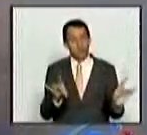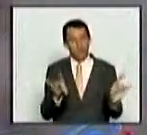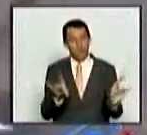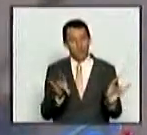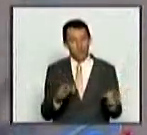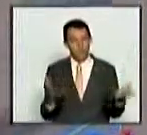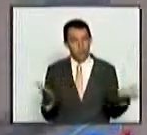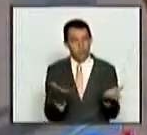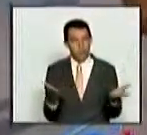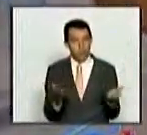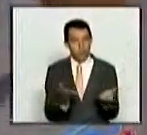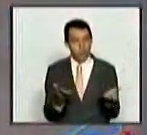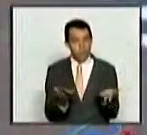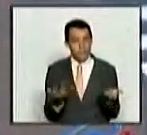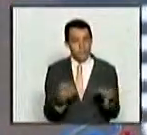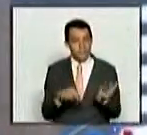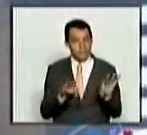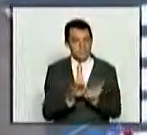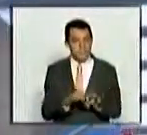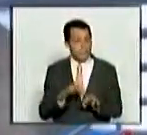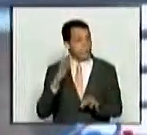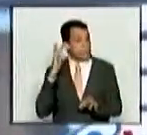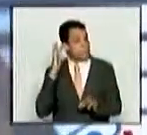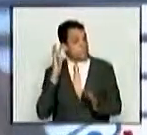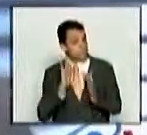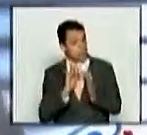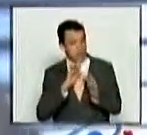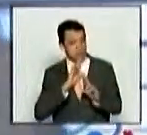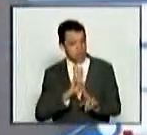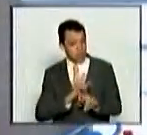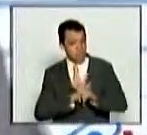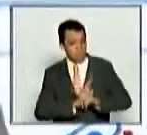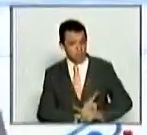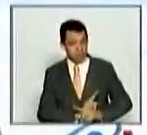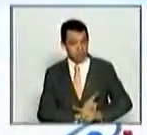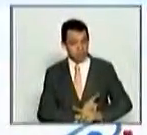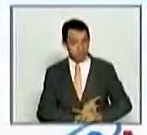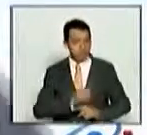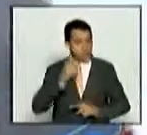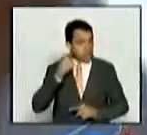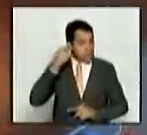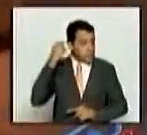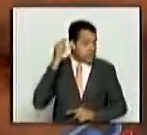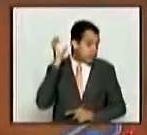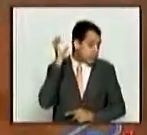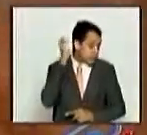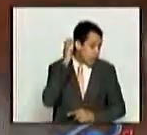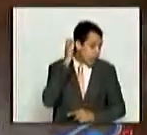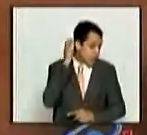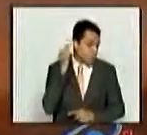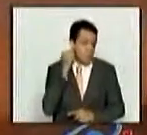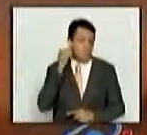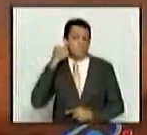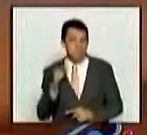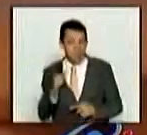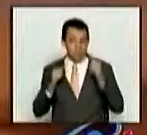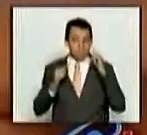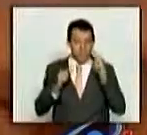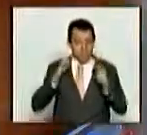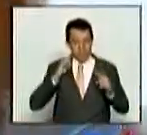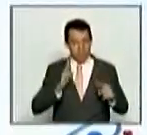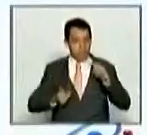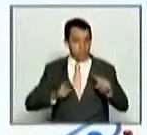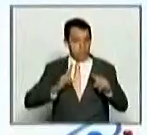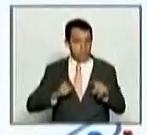procesa a nivel talámico, pero el que da la respuesta del dolor es la corteza cerebral. Entonces, en él vamos a coger un